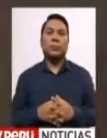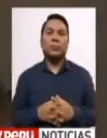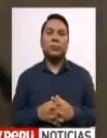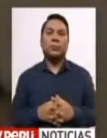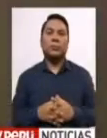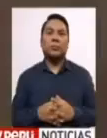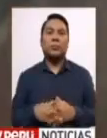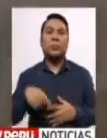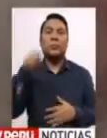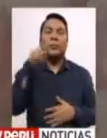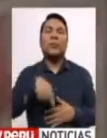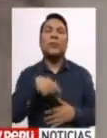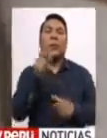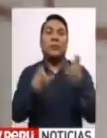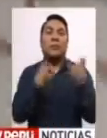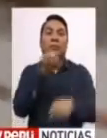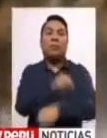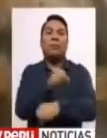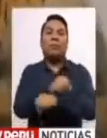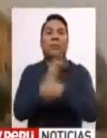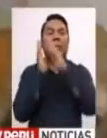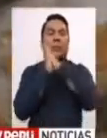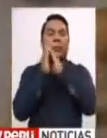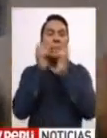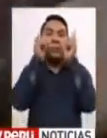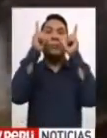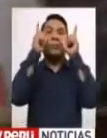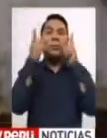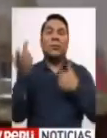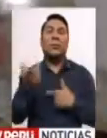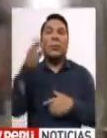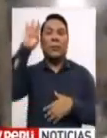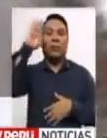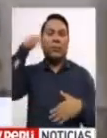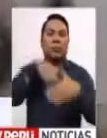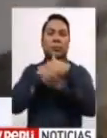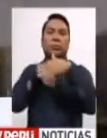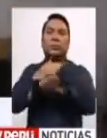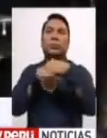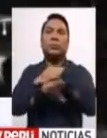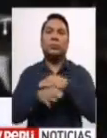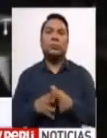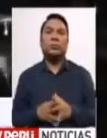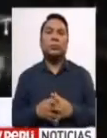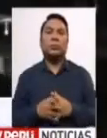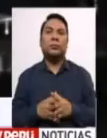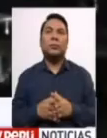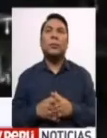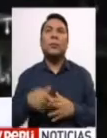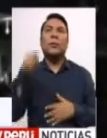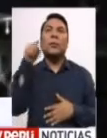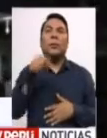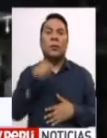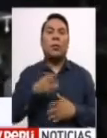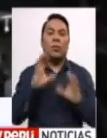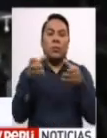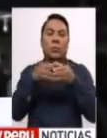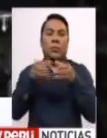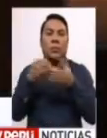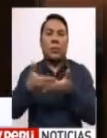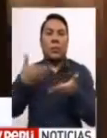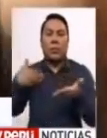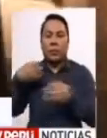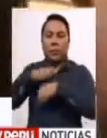Fueron sorprendidos mientras dormían apaciblemente en sus celdas de lujo. El megaoperativo policial dejó